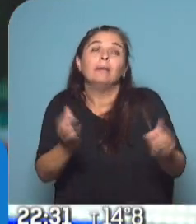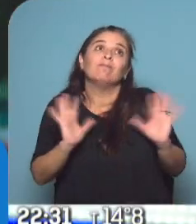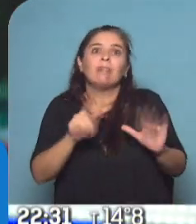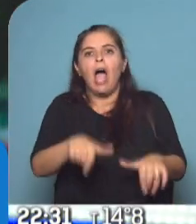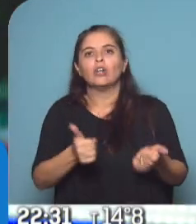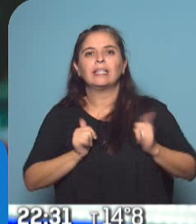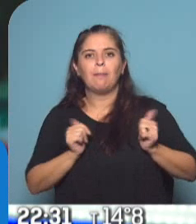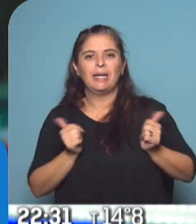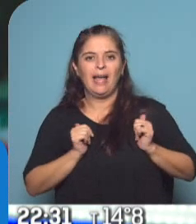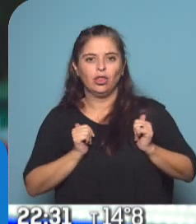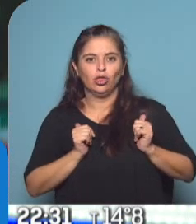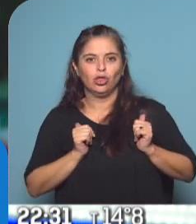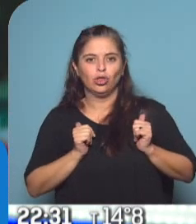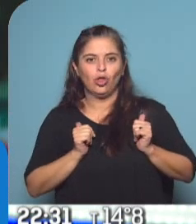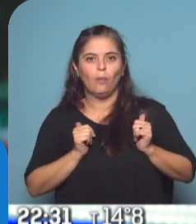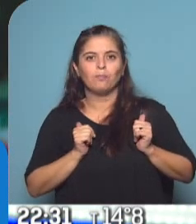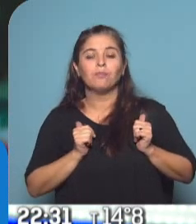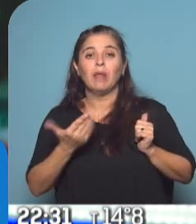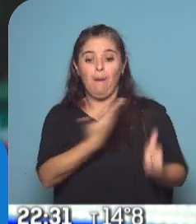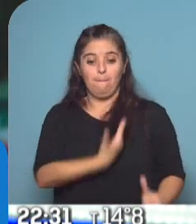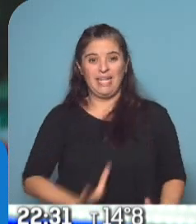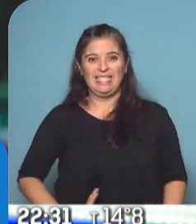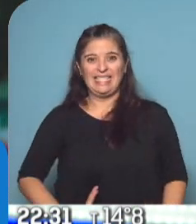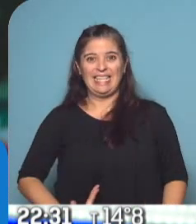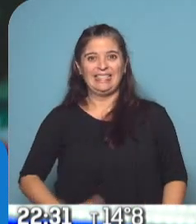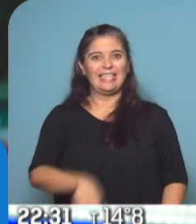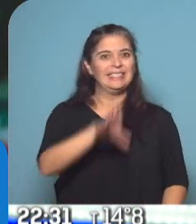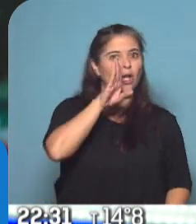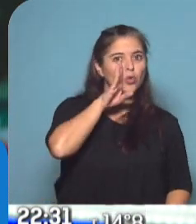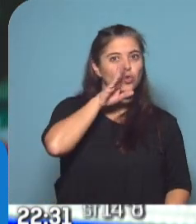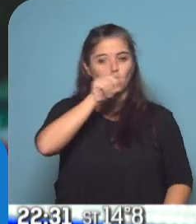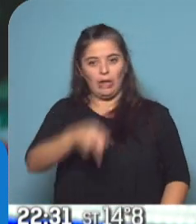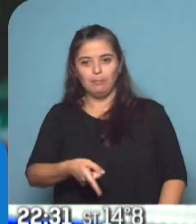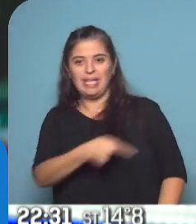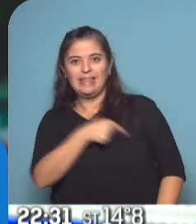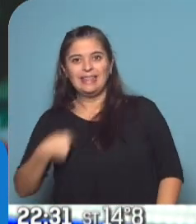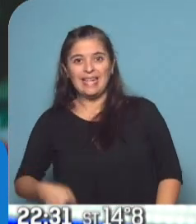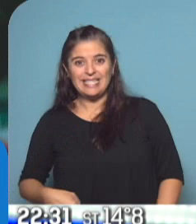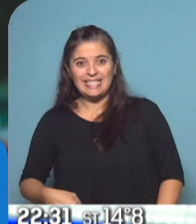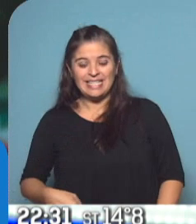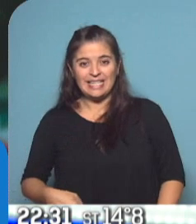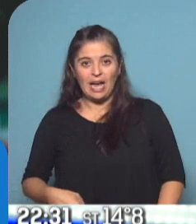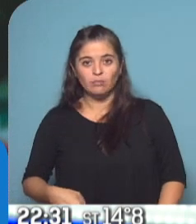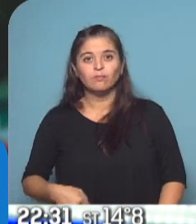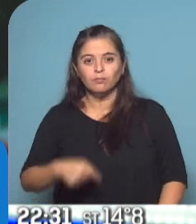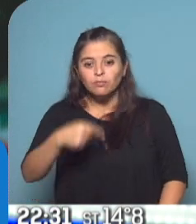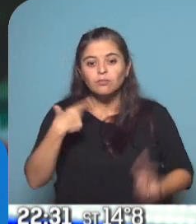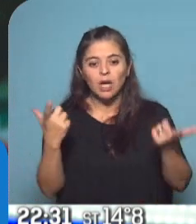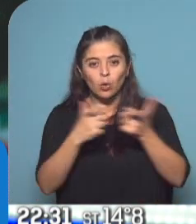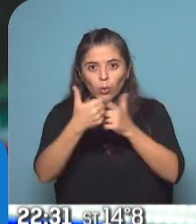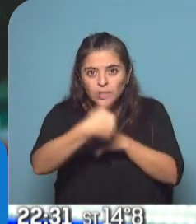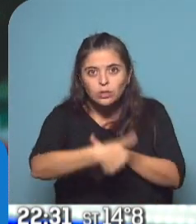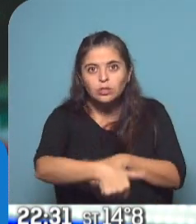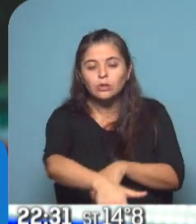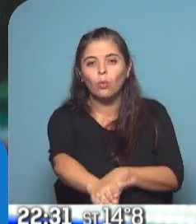próximo encuentro que va a ver entre sí y sin fin y trump va a ser en osaka en japón en la cumbre del g20 sí hasta allí yo no